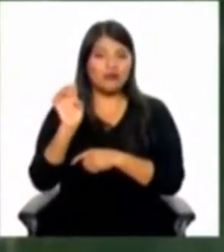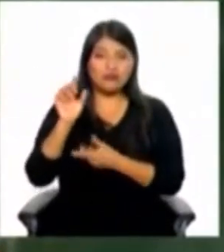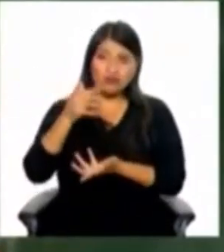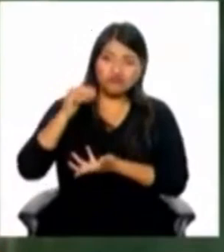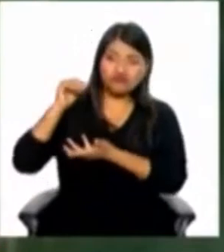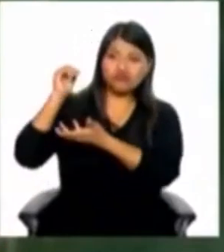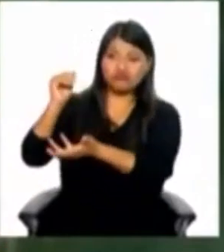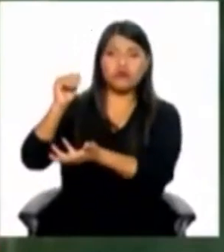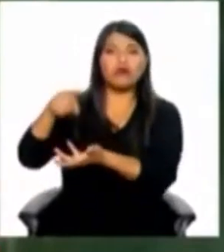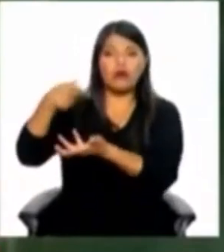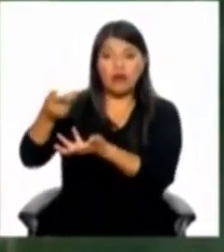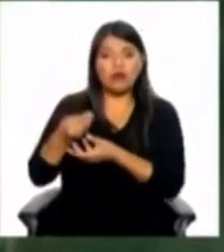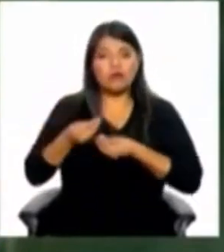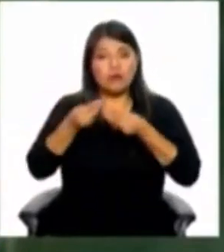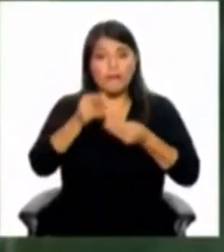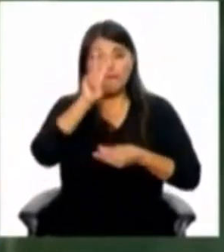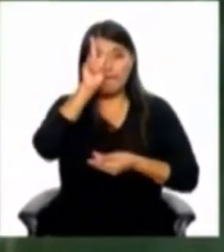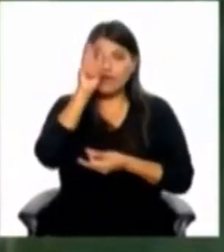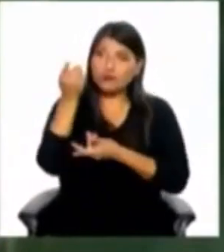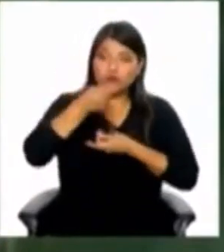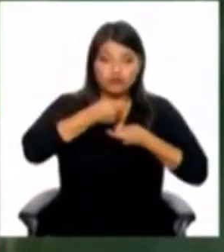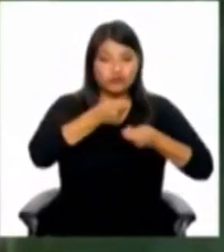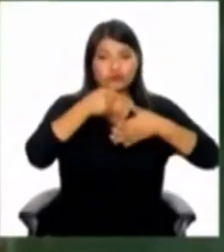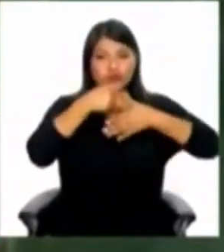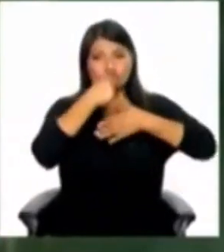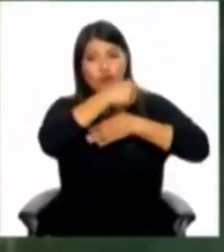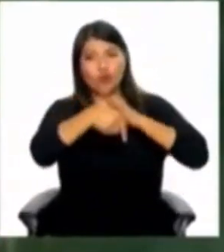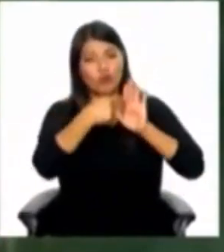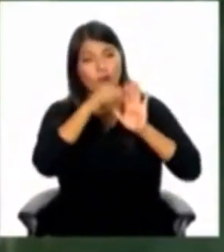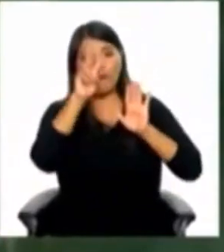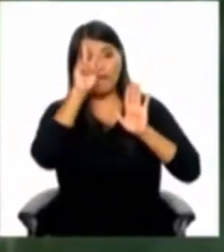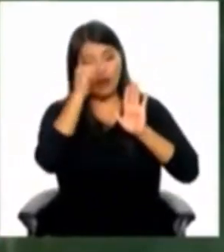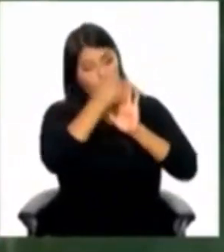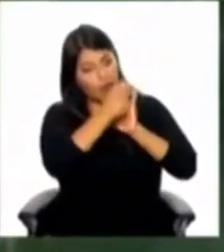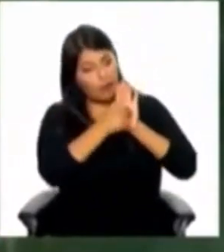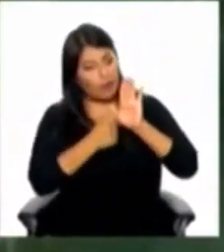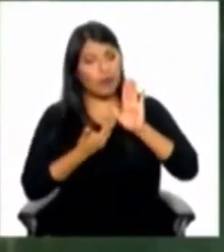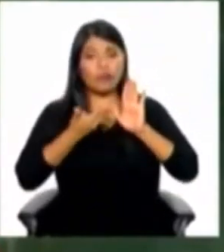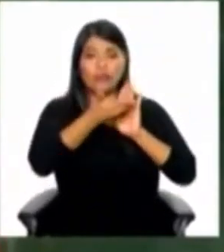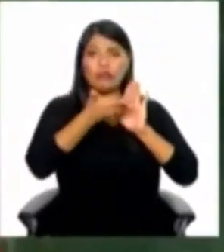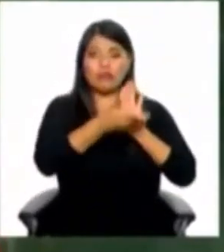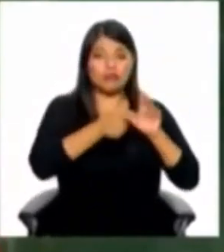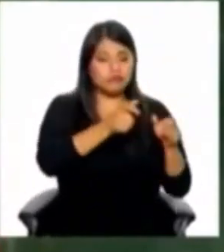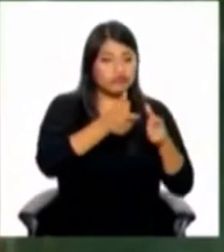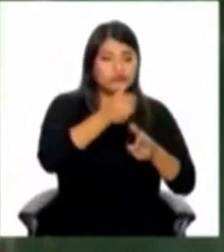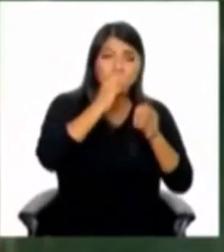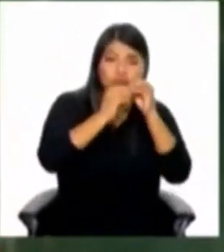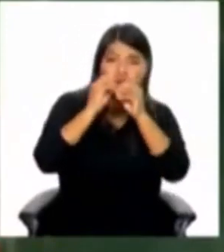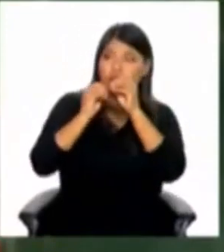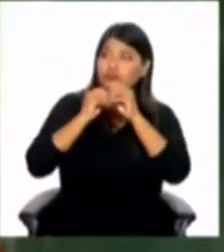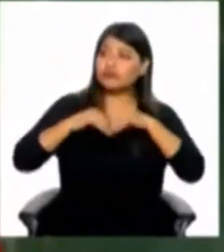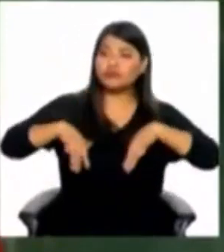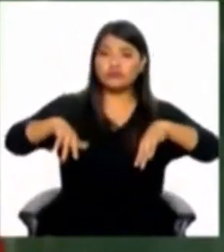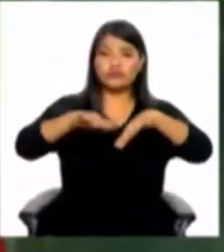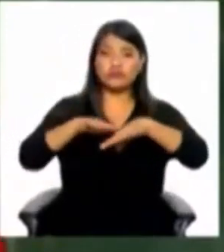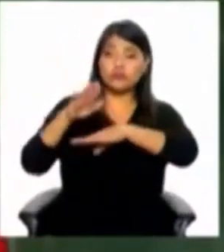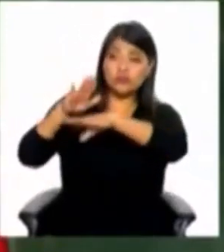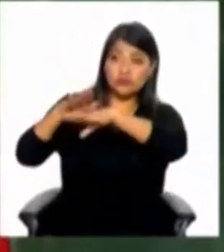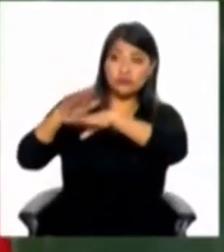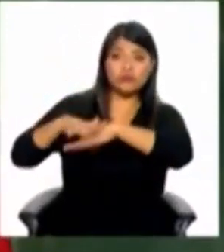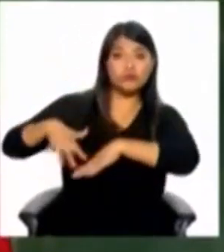además a la iniciativa Alertas Tempranas para Todos, presentada por el secretario